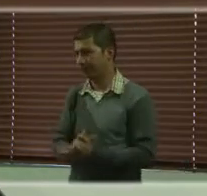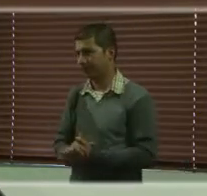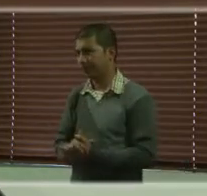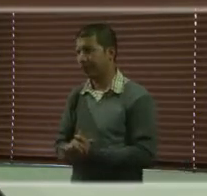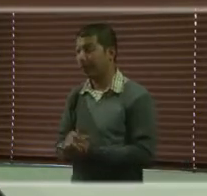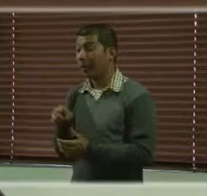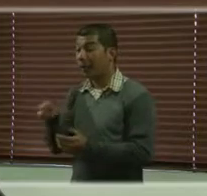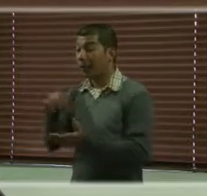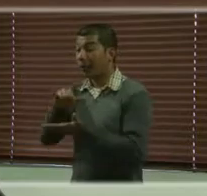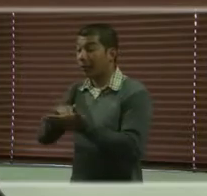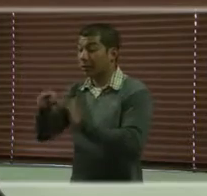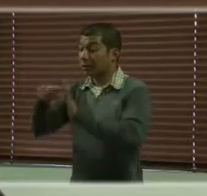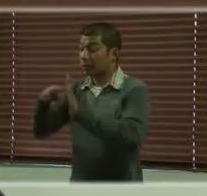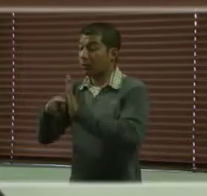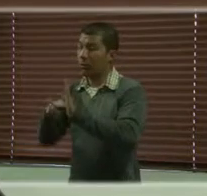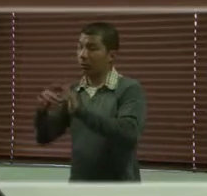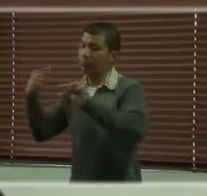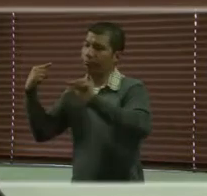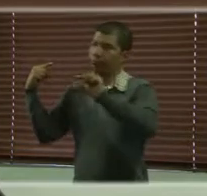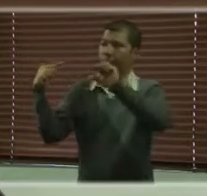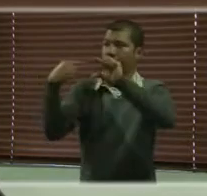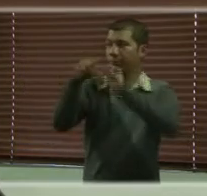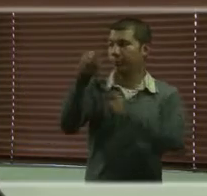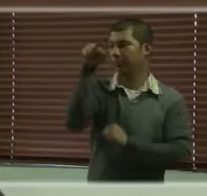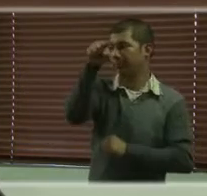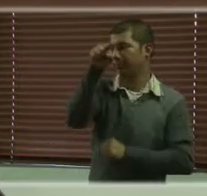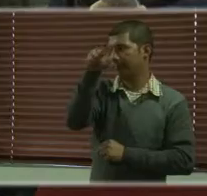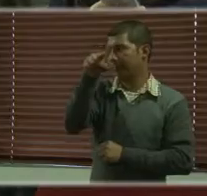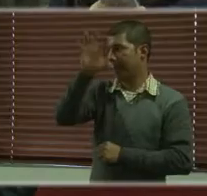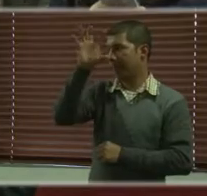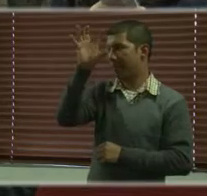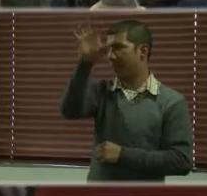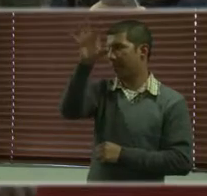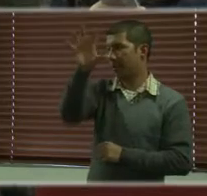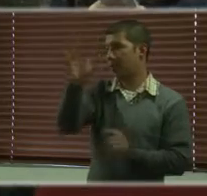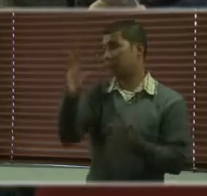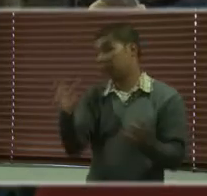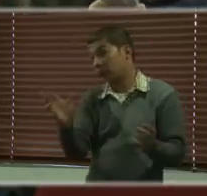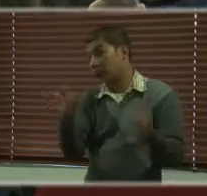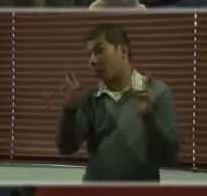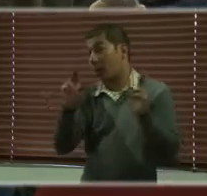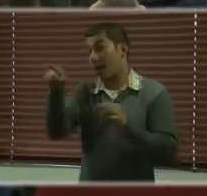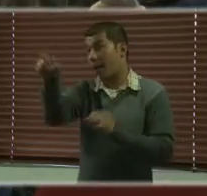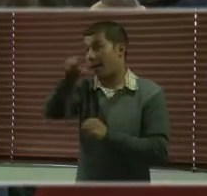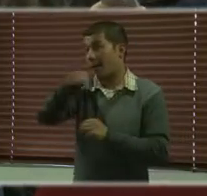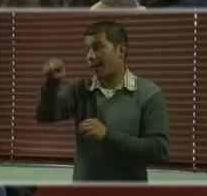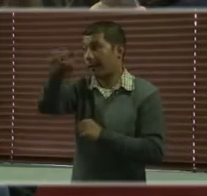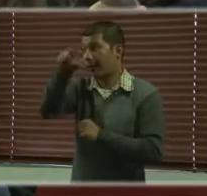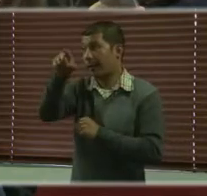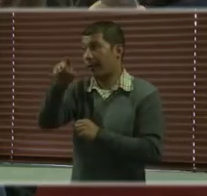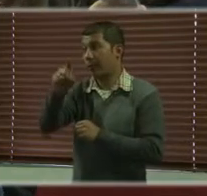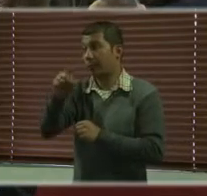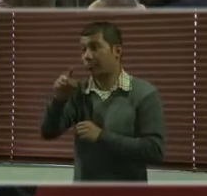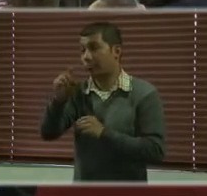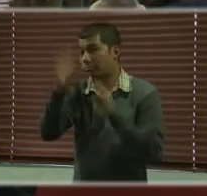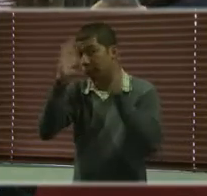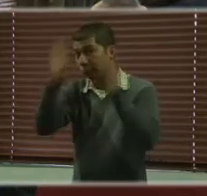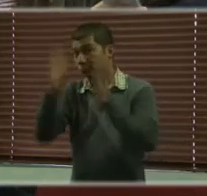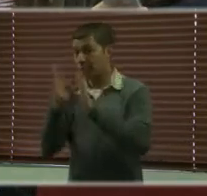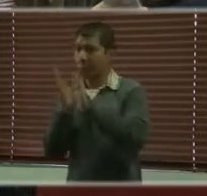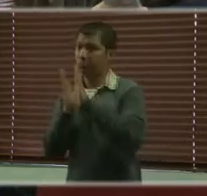pues se le envía al estado y se espera no que el estado de cumplimiento con con esa resolución